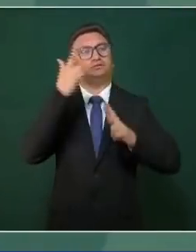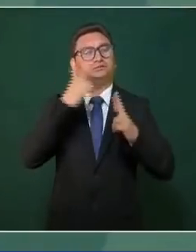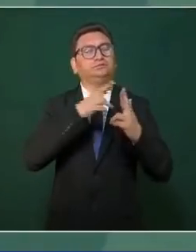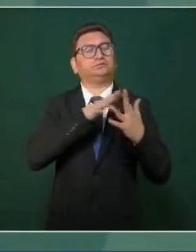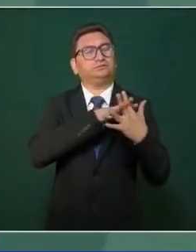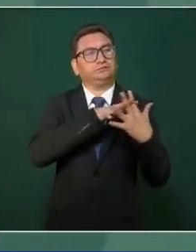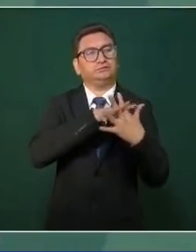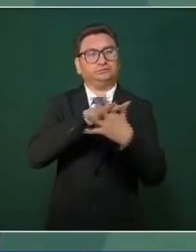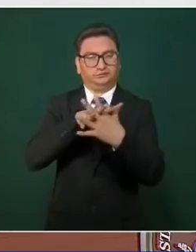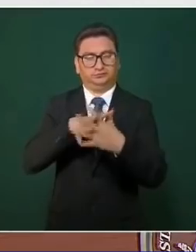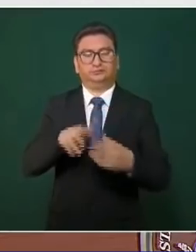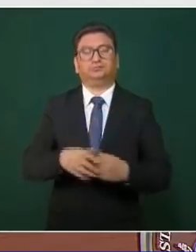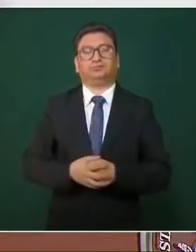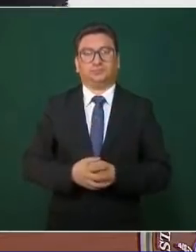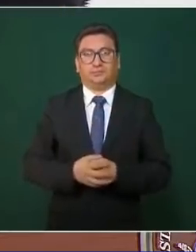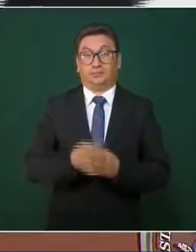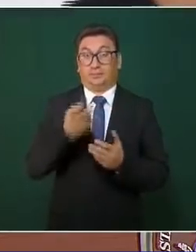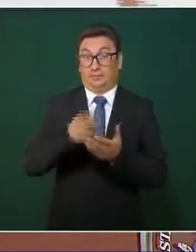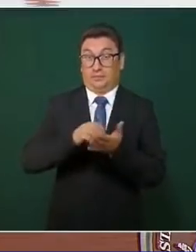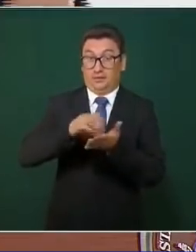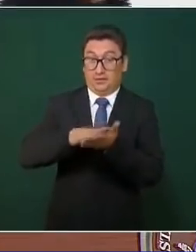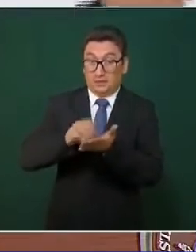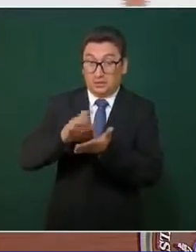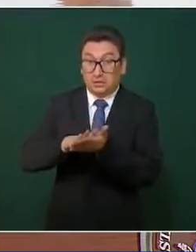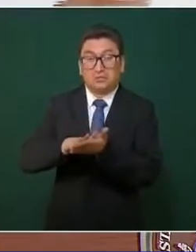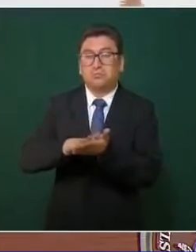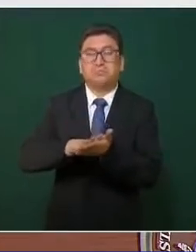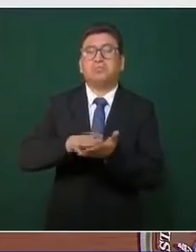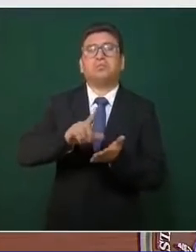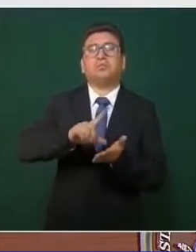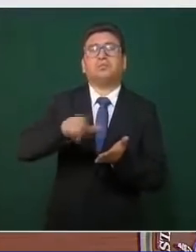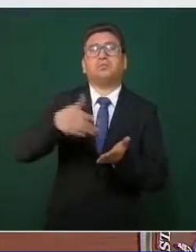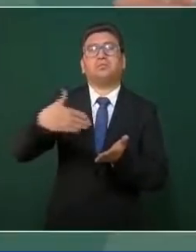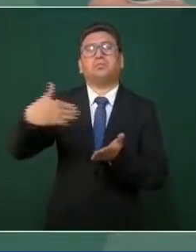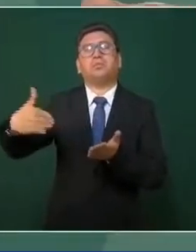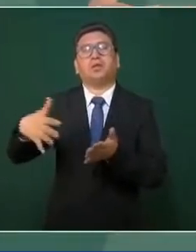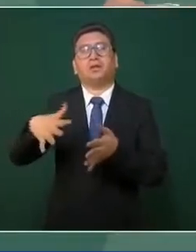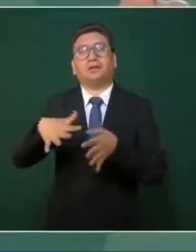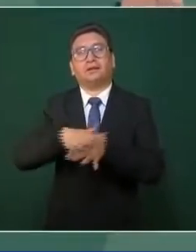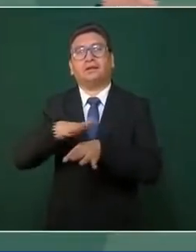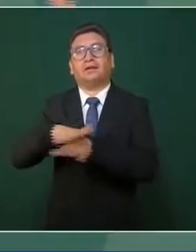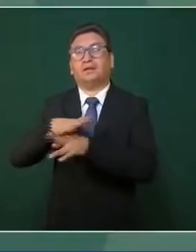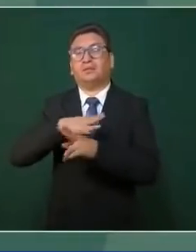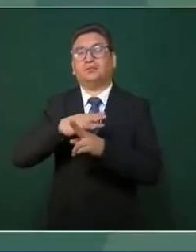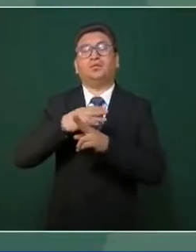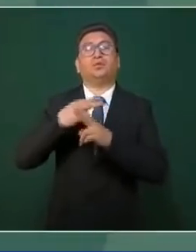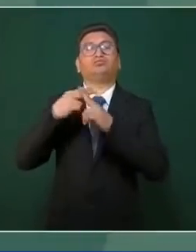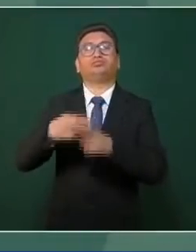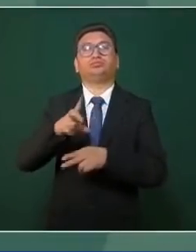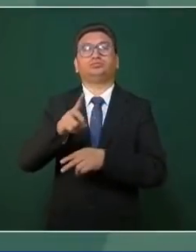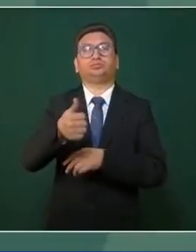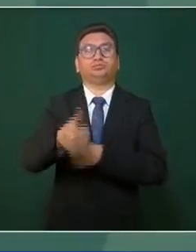revolución. Entonces todo eso se modifica en los últimos 36 años.